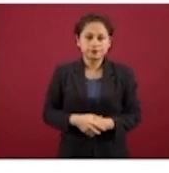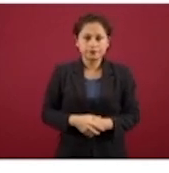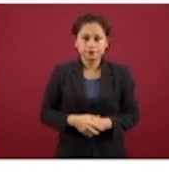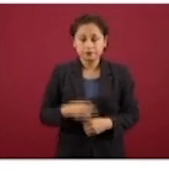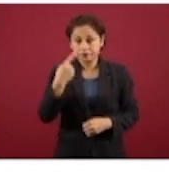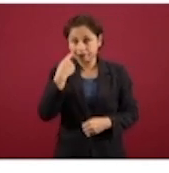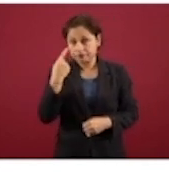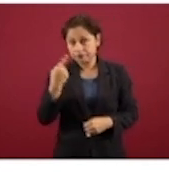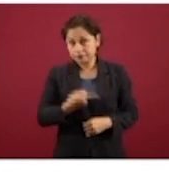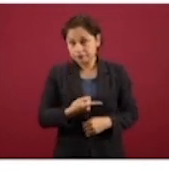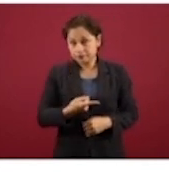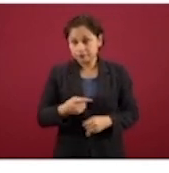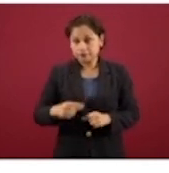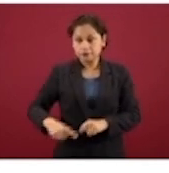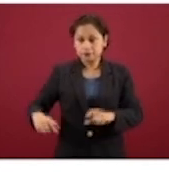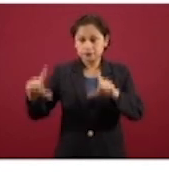carlos